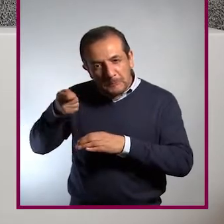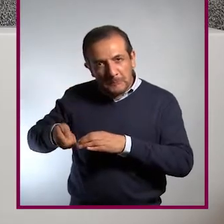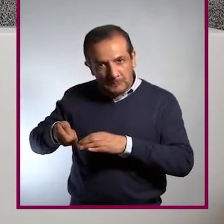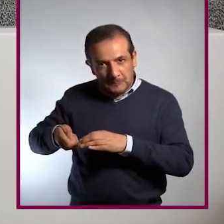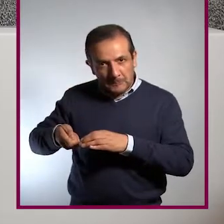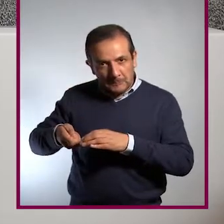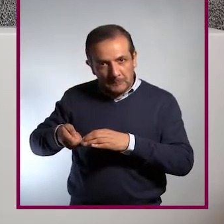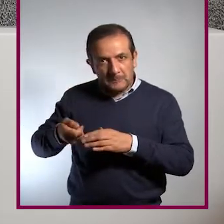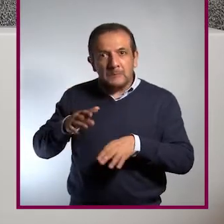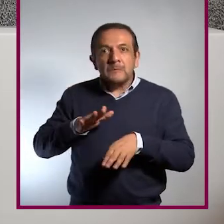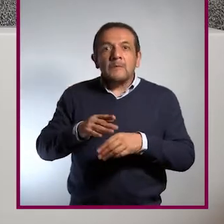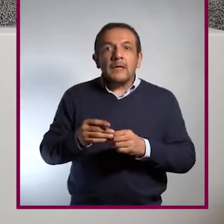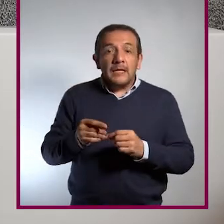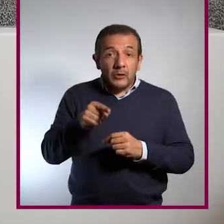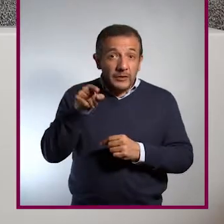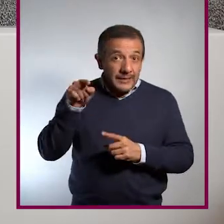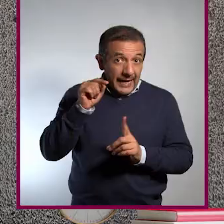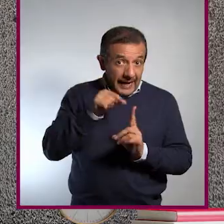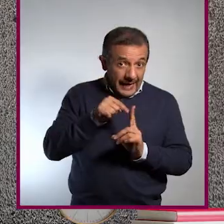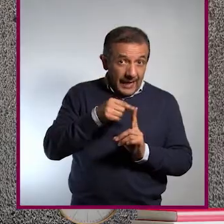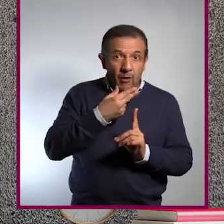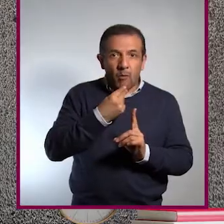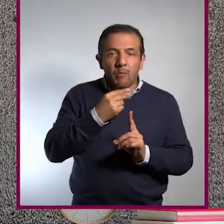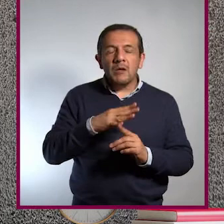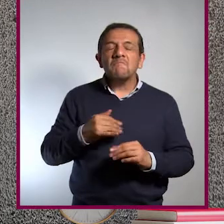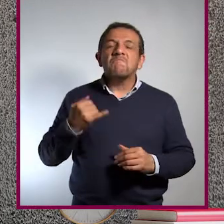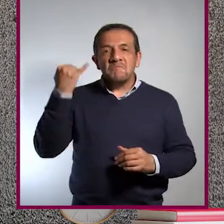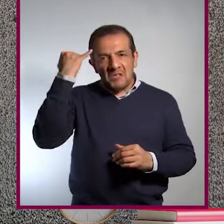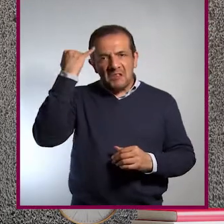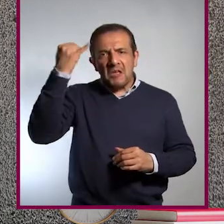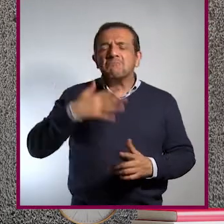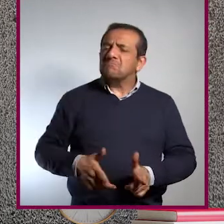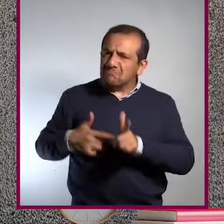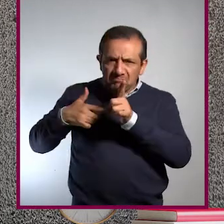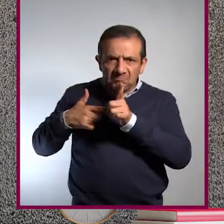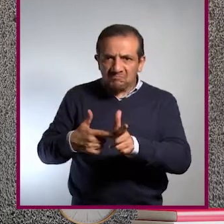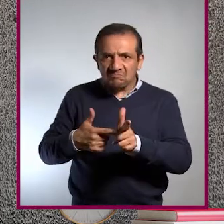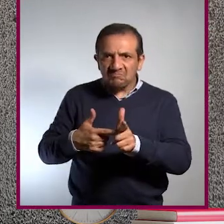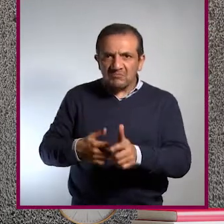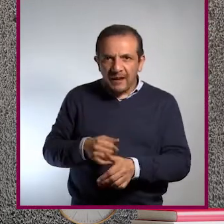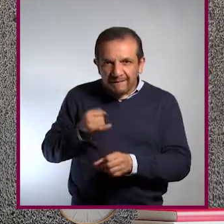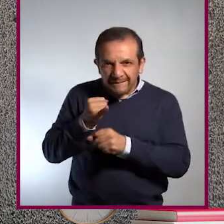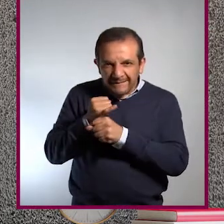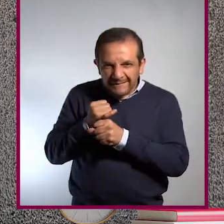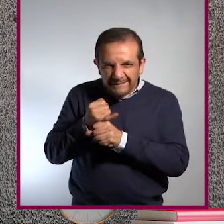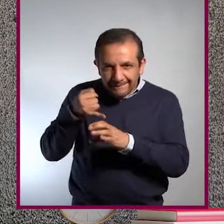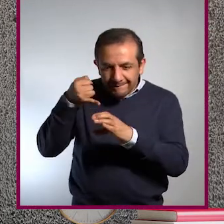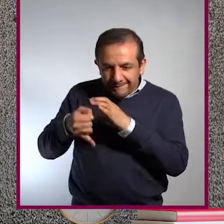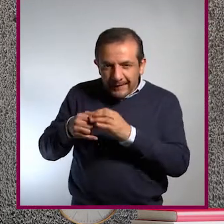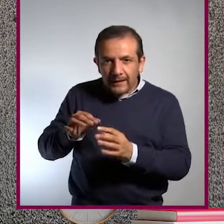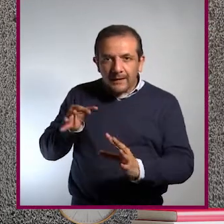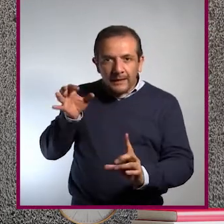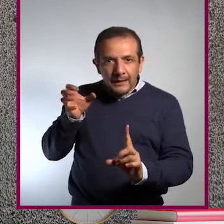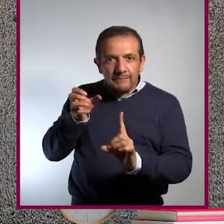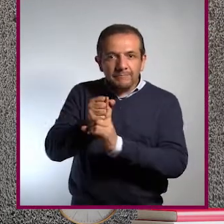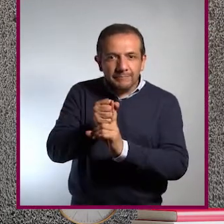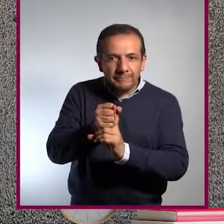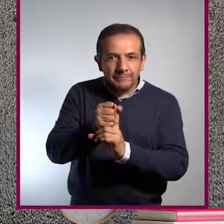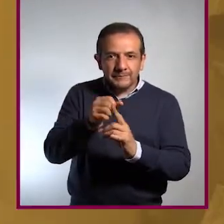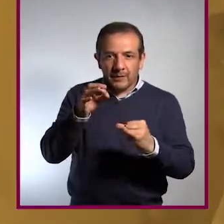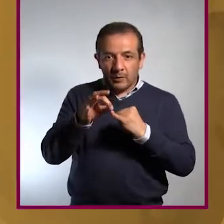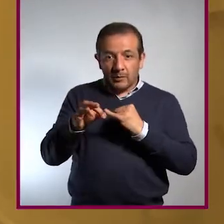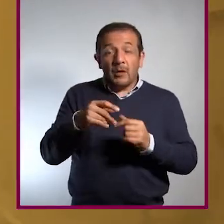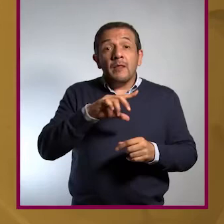más allá de cualquier explicación dada, así que se propuso continuar con esa indagación y llegar al